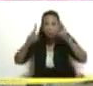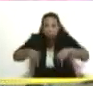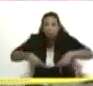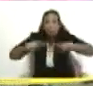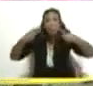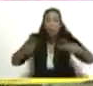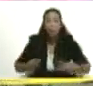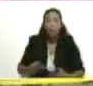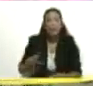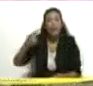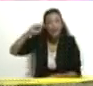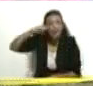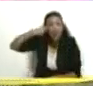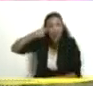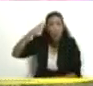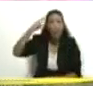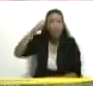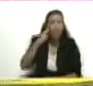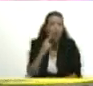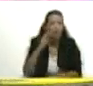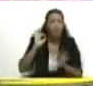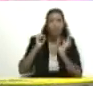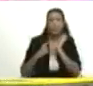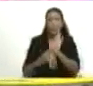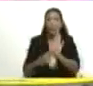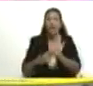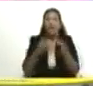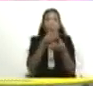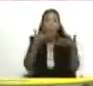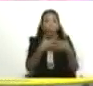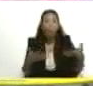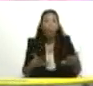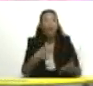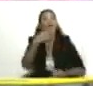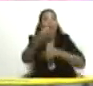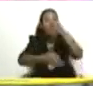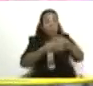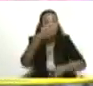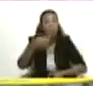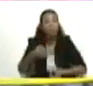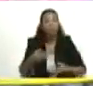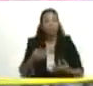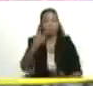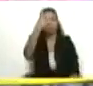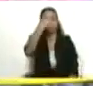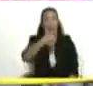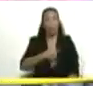resucitada de Bolívar en el rostro de Chávez, en el discurso de Chávez,